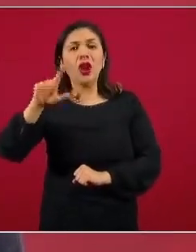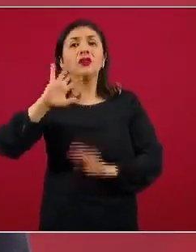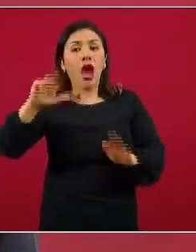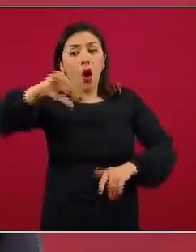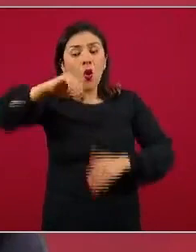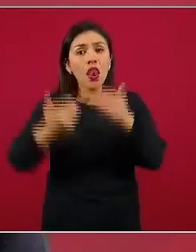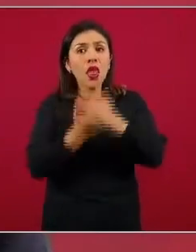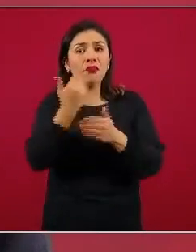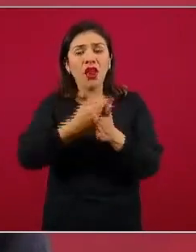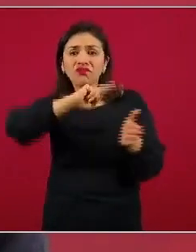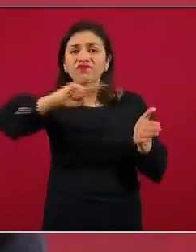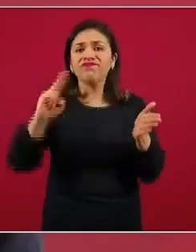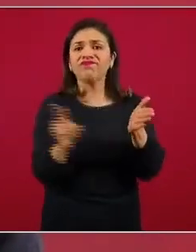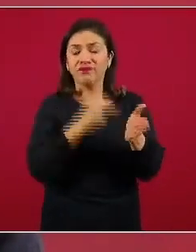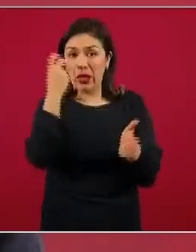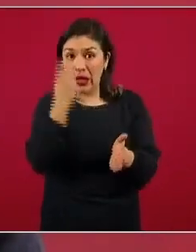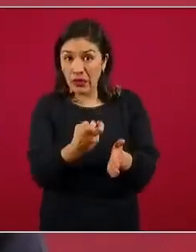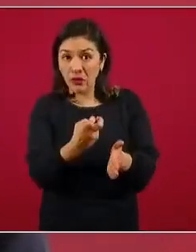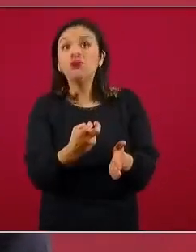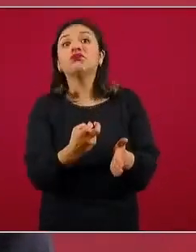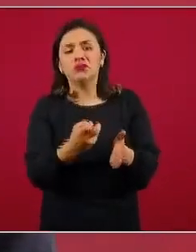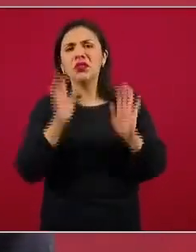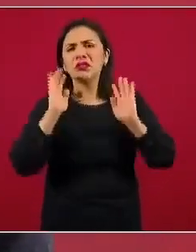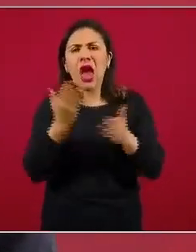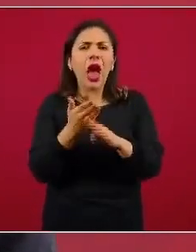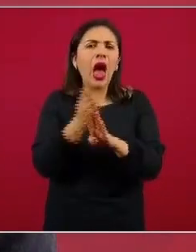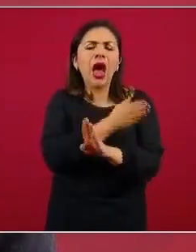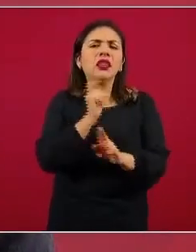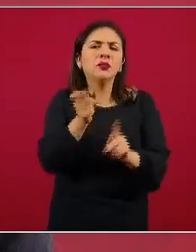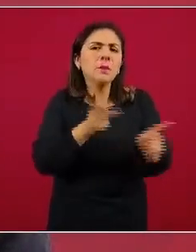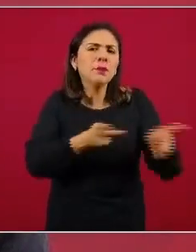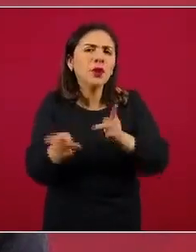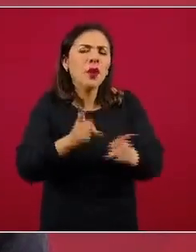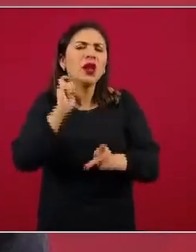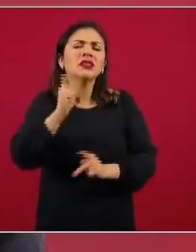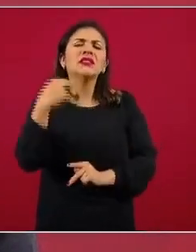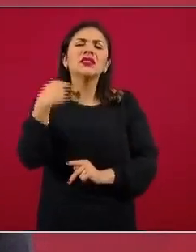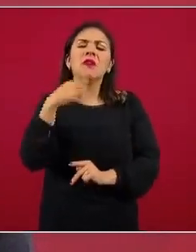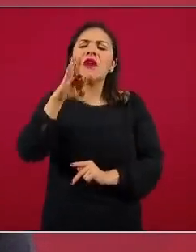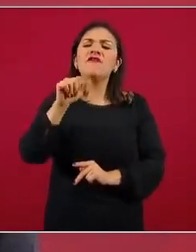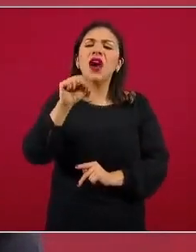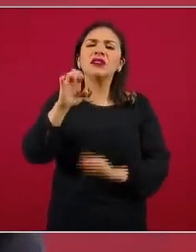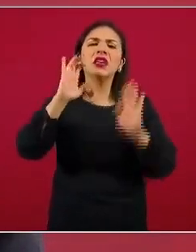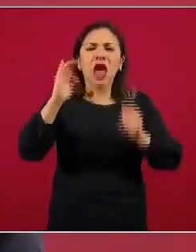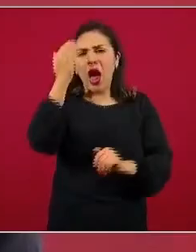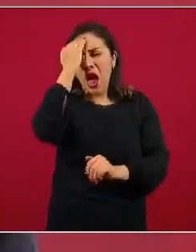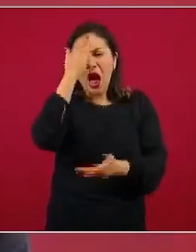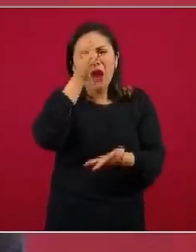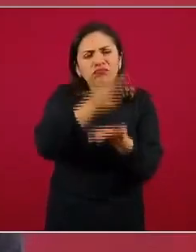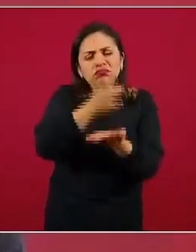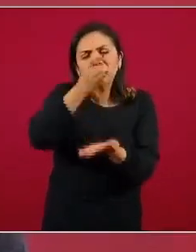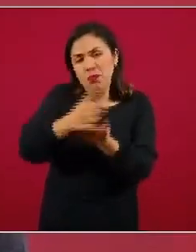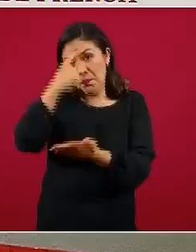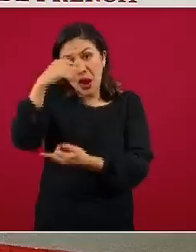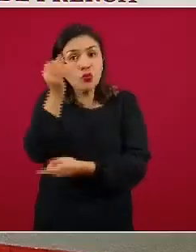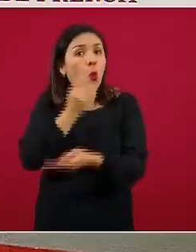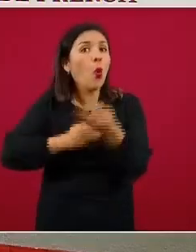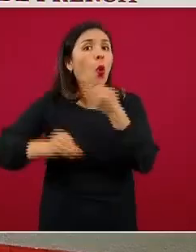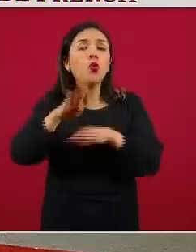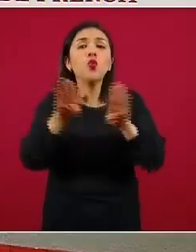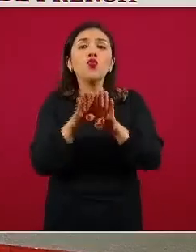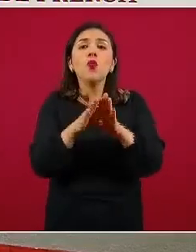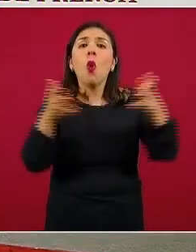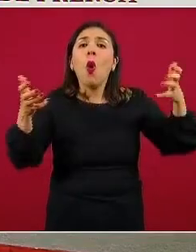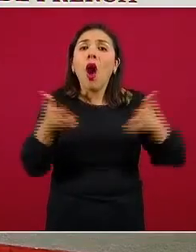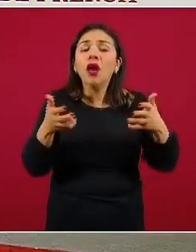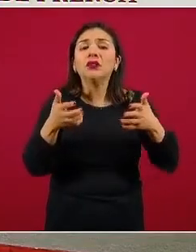hoy día, y esto es algo, digamos, programado, son fases que en su momento se tienen identificadas para todos los procesos